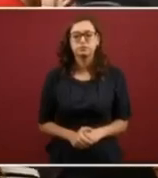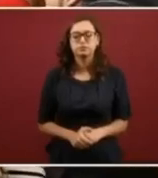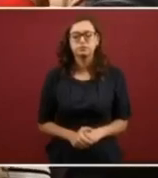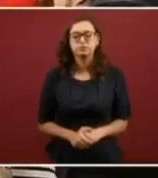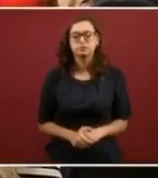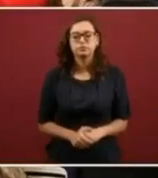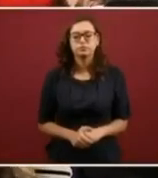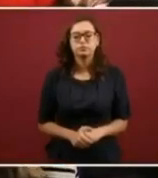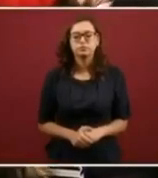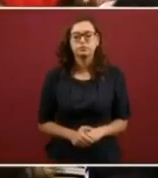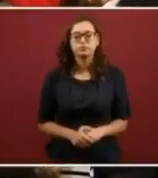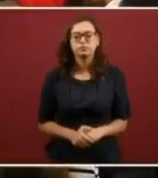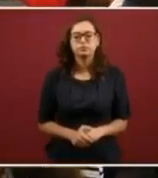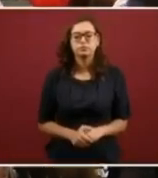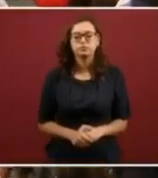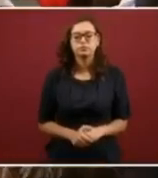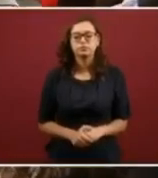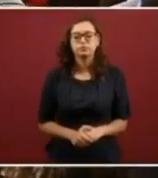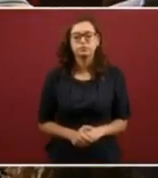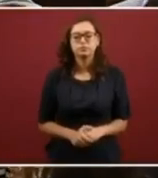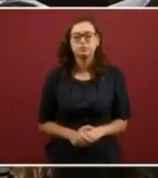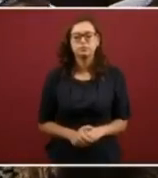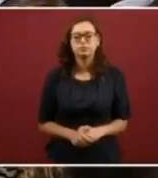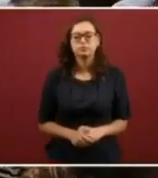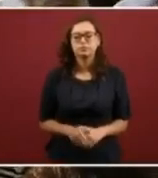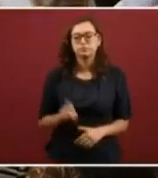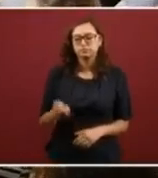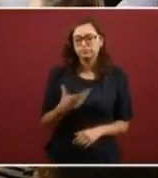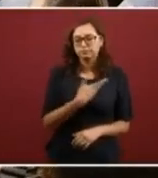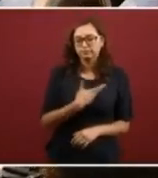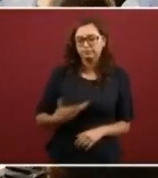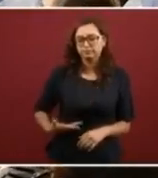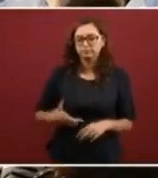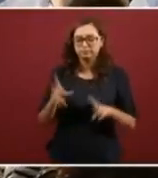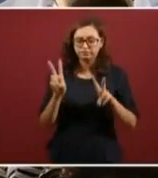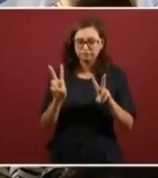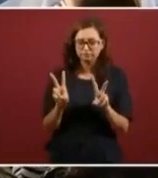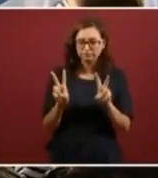Sí, señor presidente, bueno, tengo un asunto.